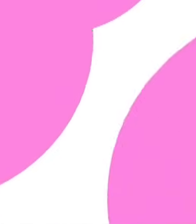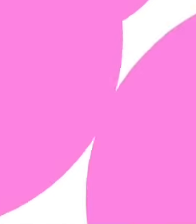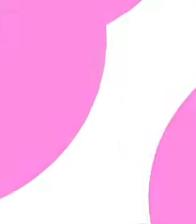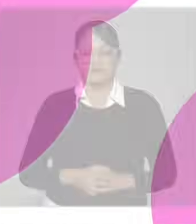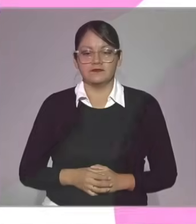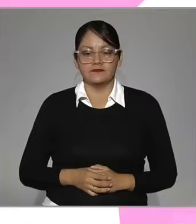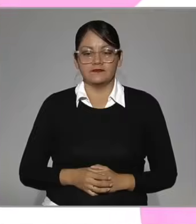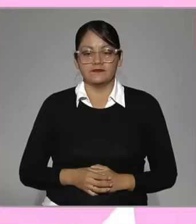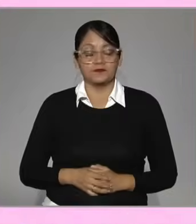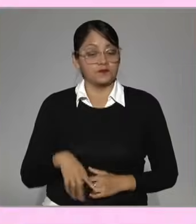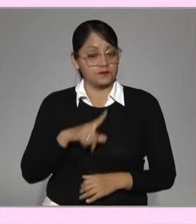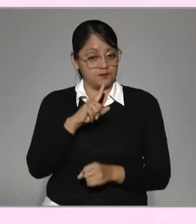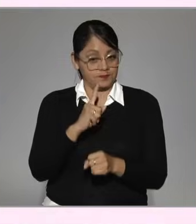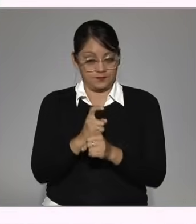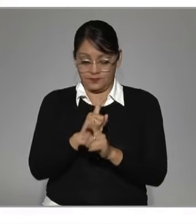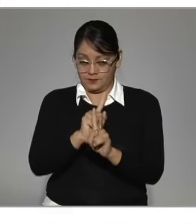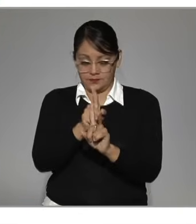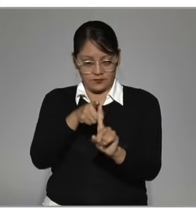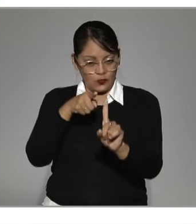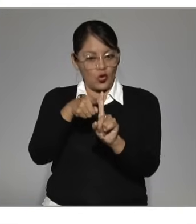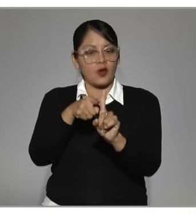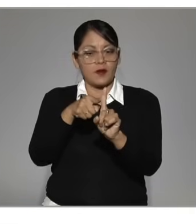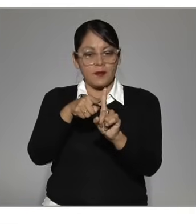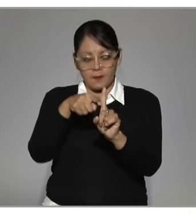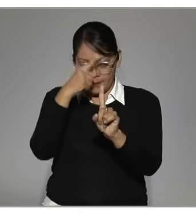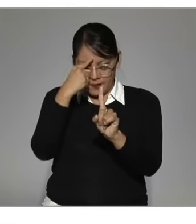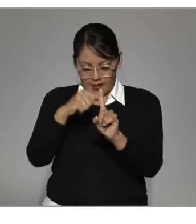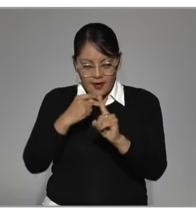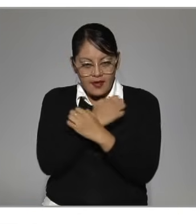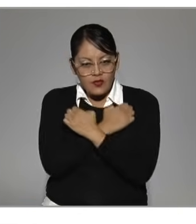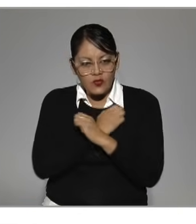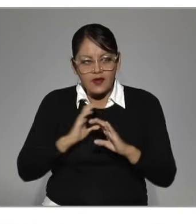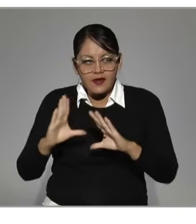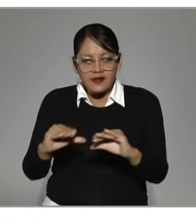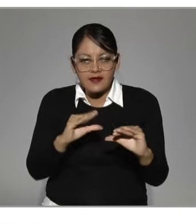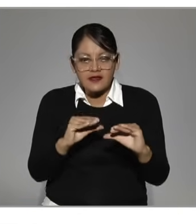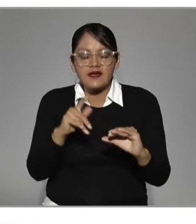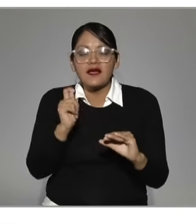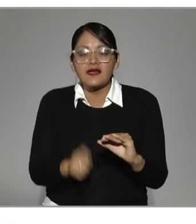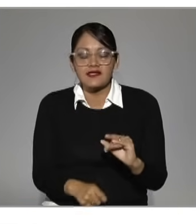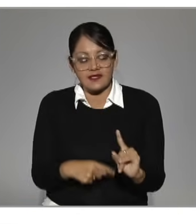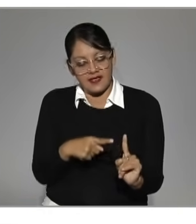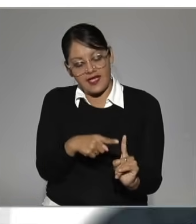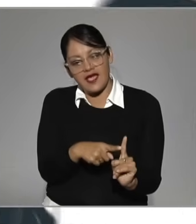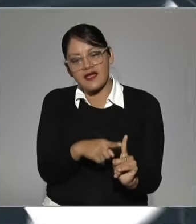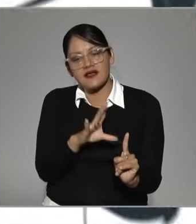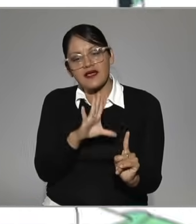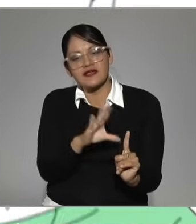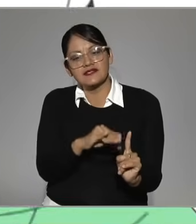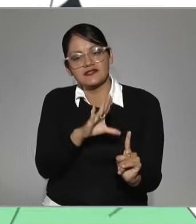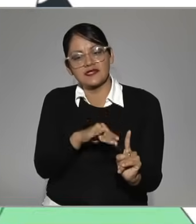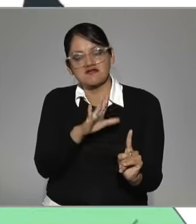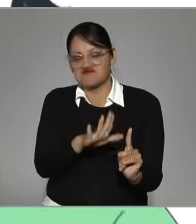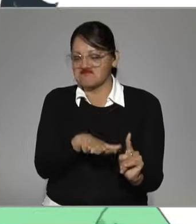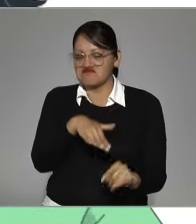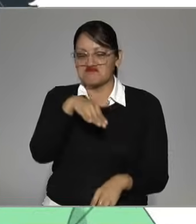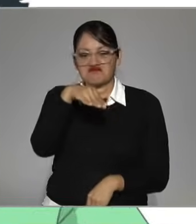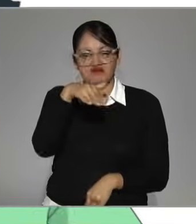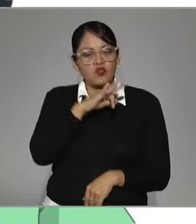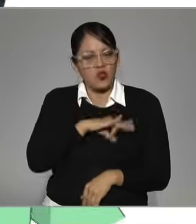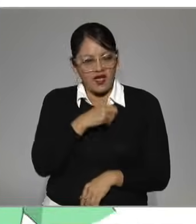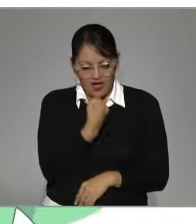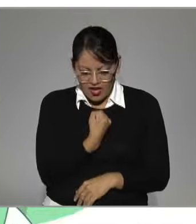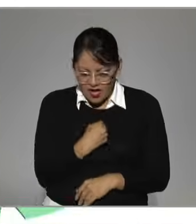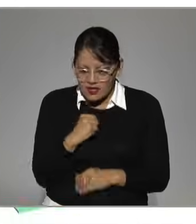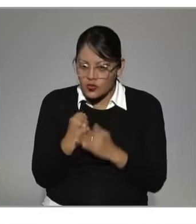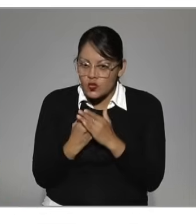El principal objetivo de la educación es criar personas capaces de hacer cosas nuevas y